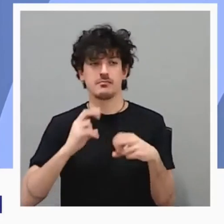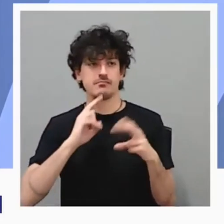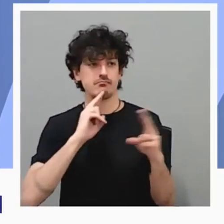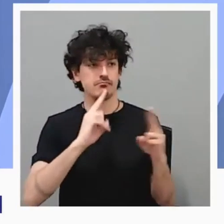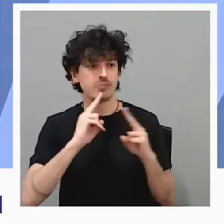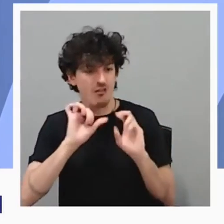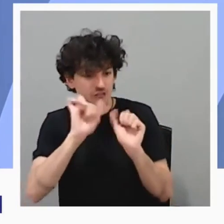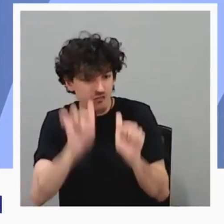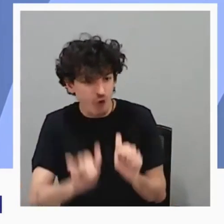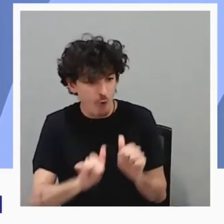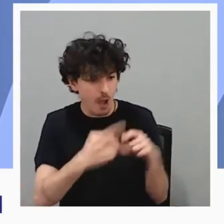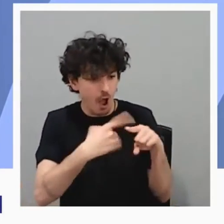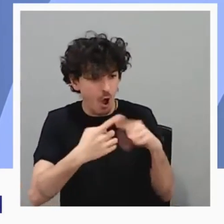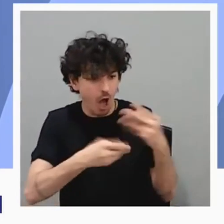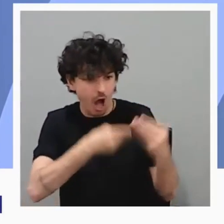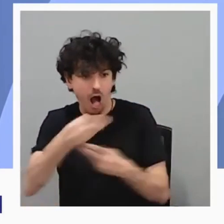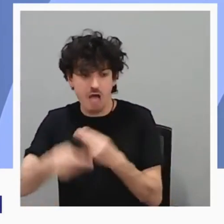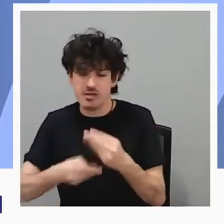la enseñanza,